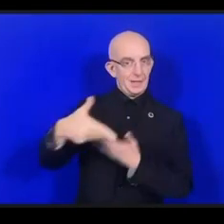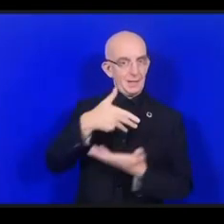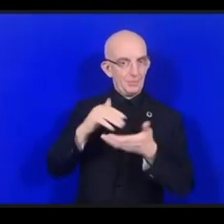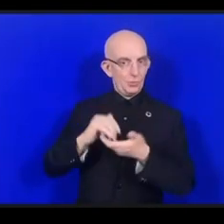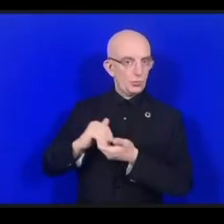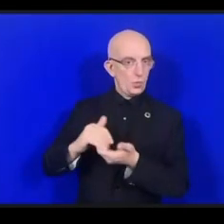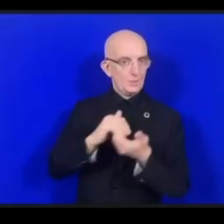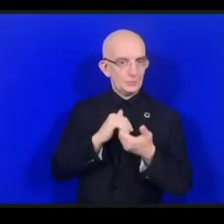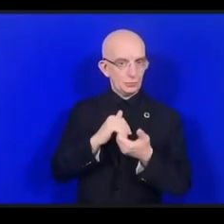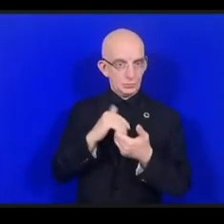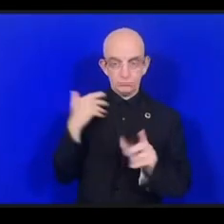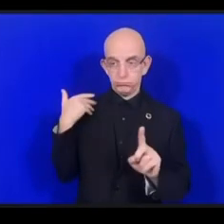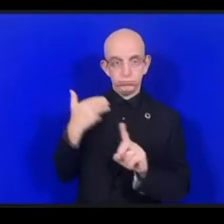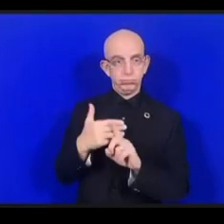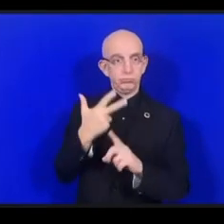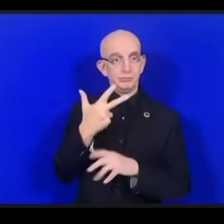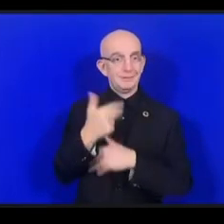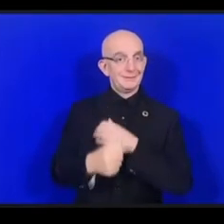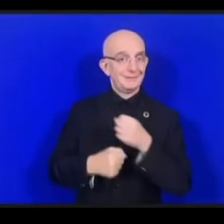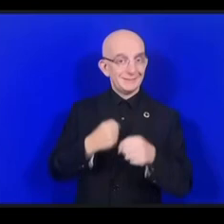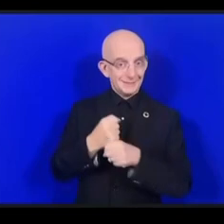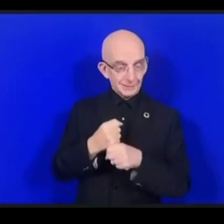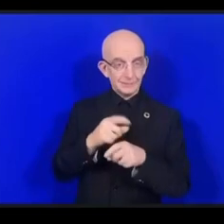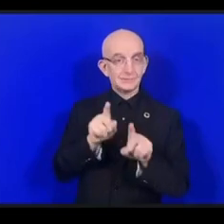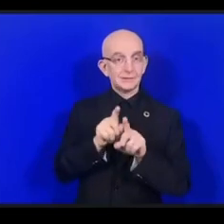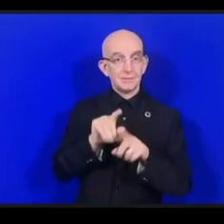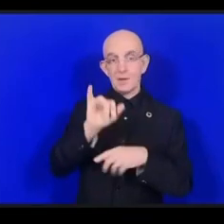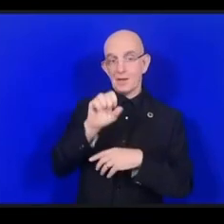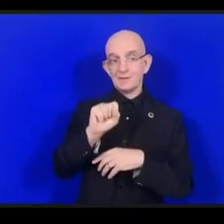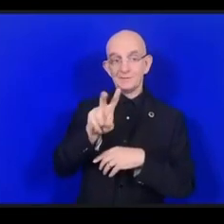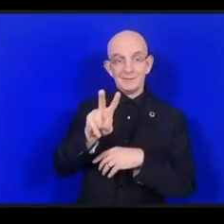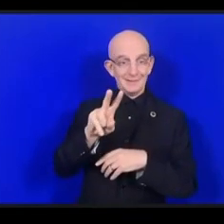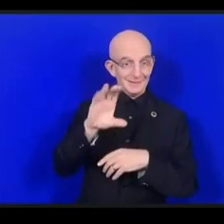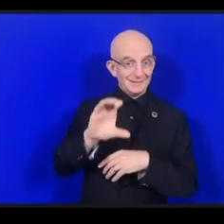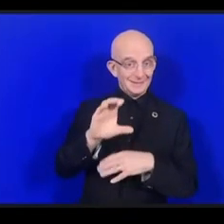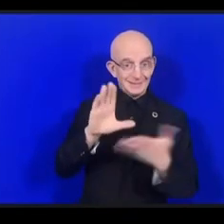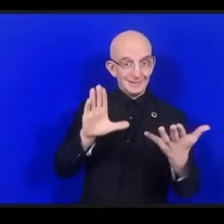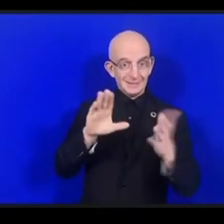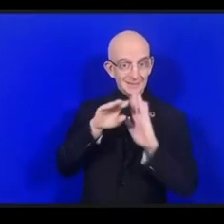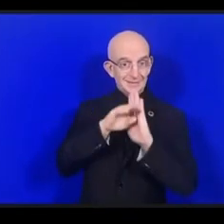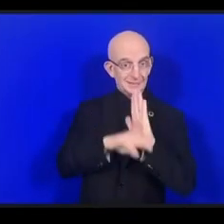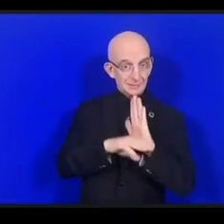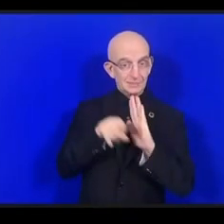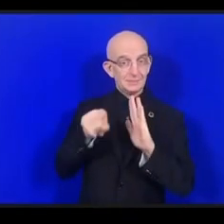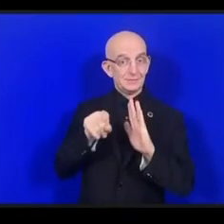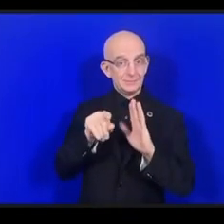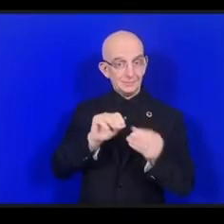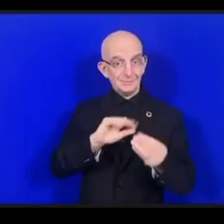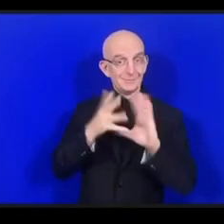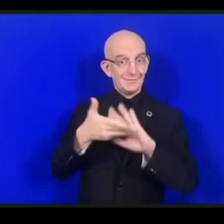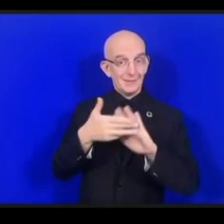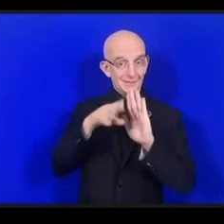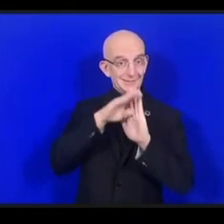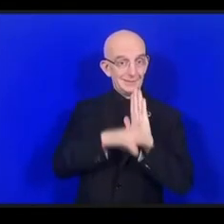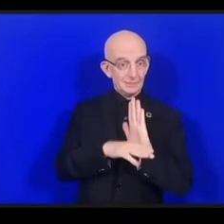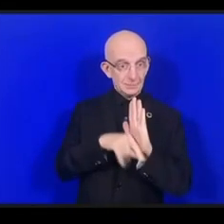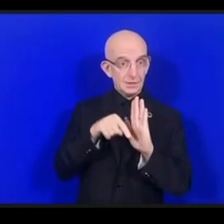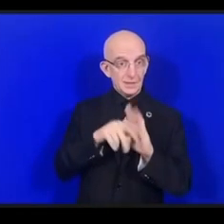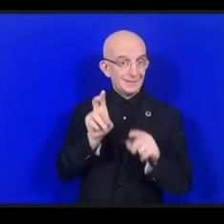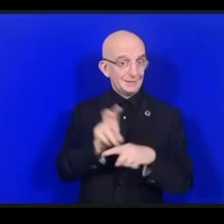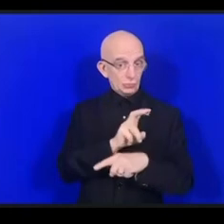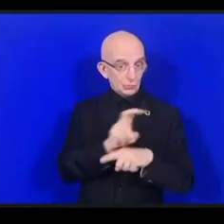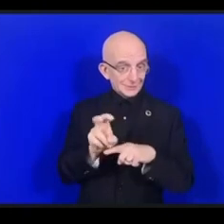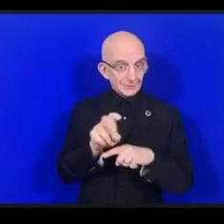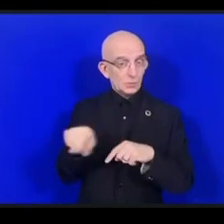años yc es seguridad estándar internet seguridad y